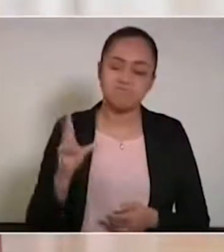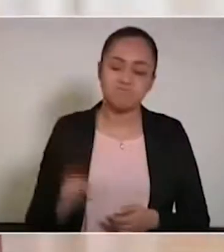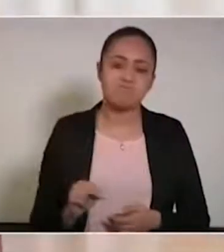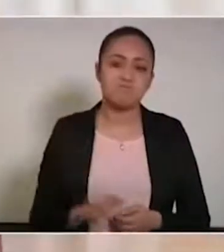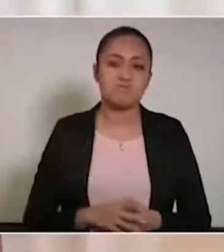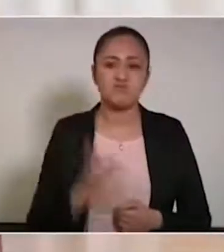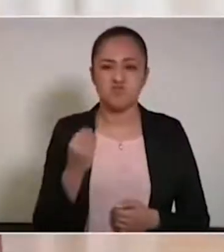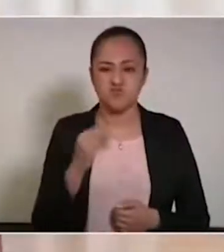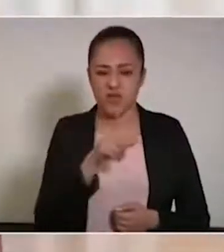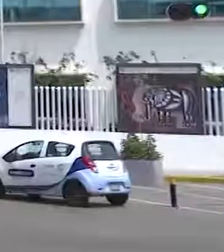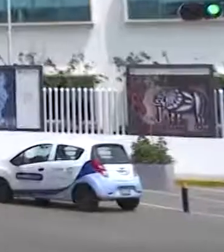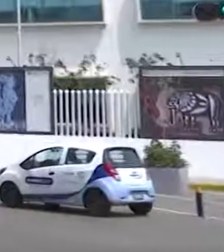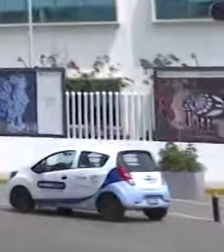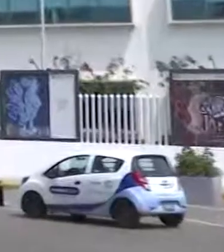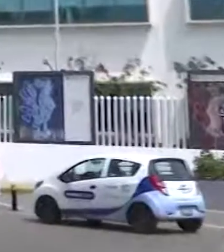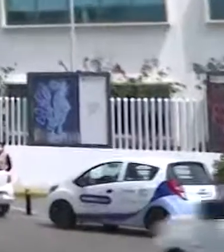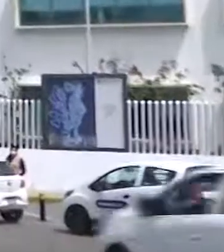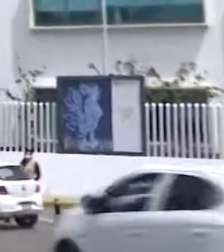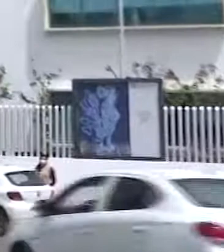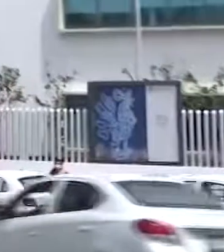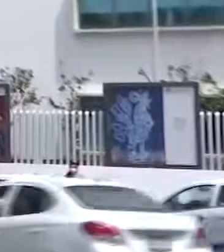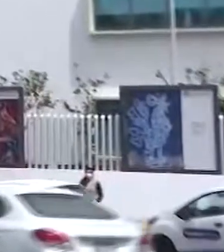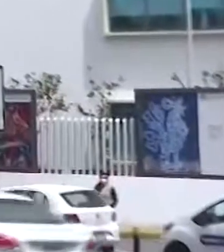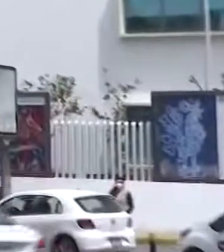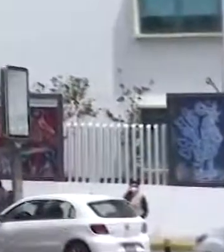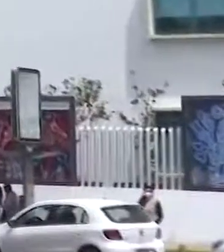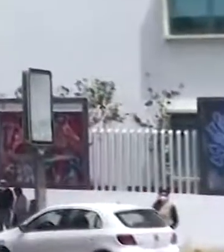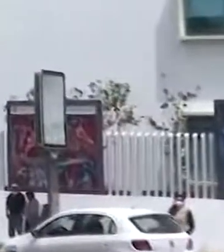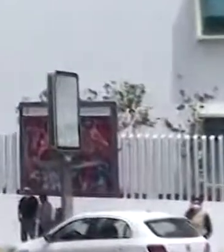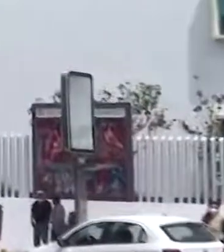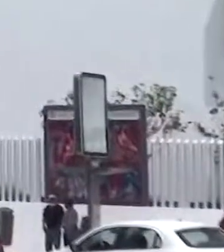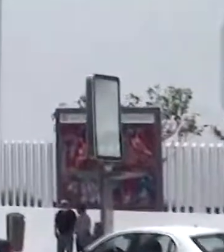tanto abuso sed noticias